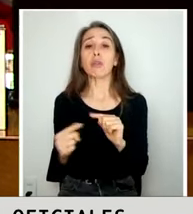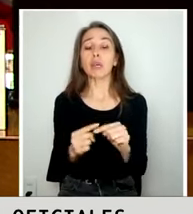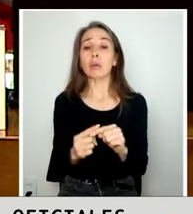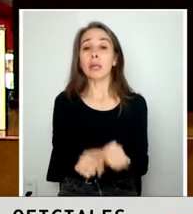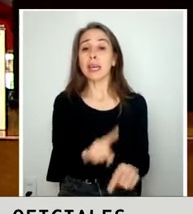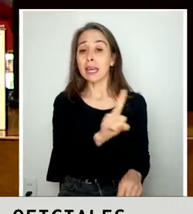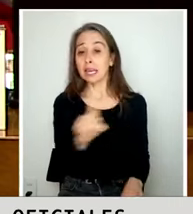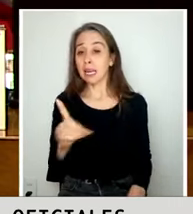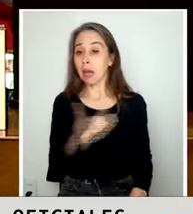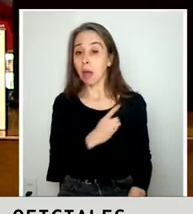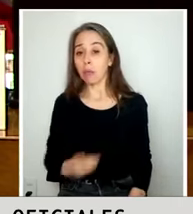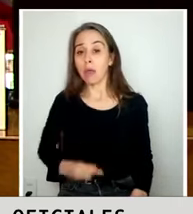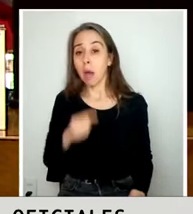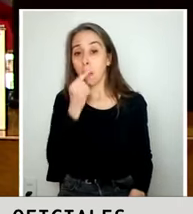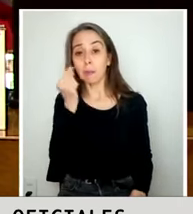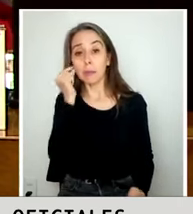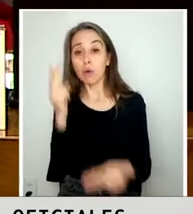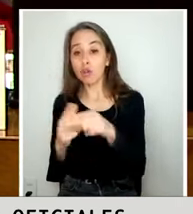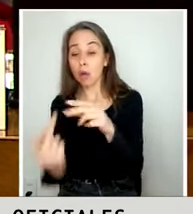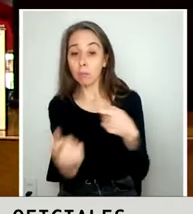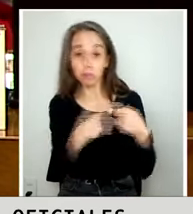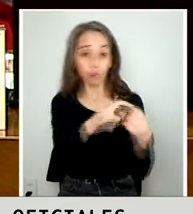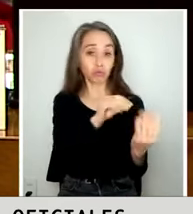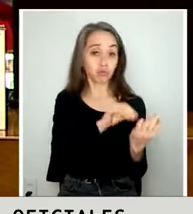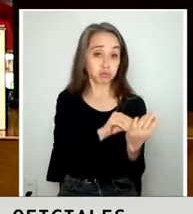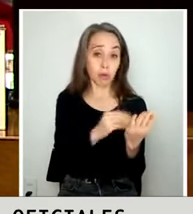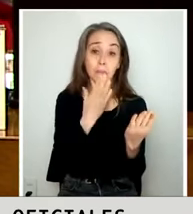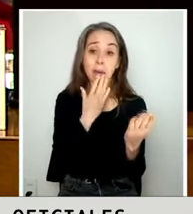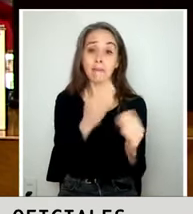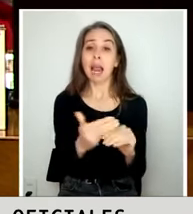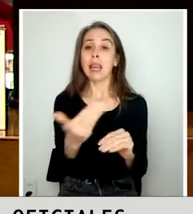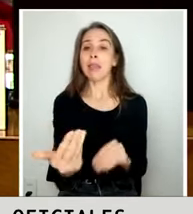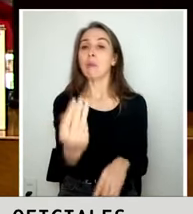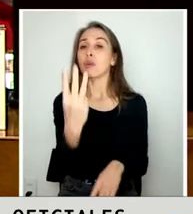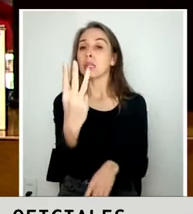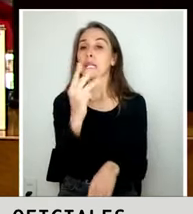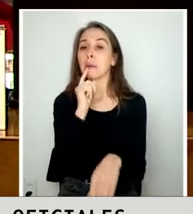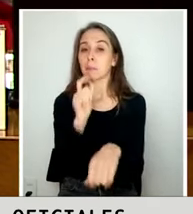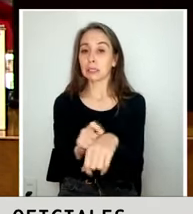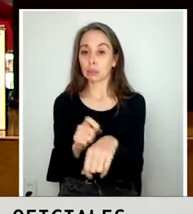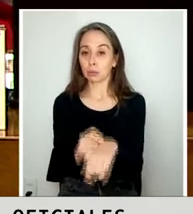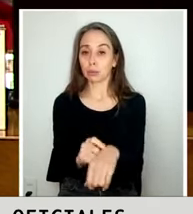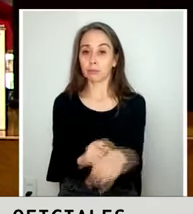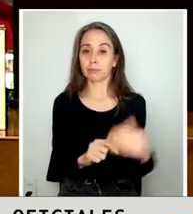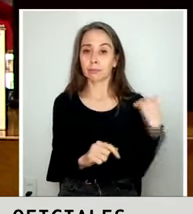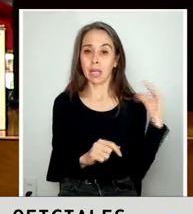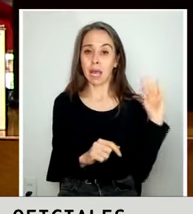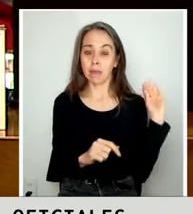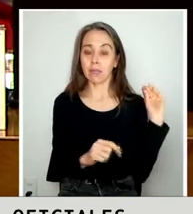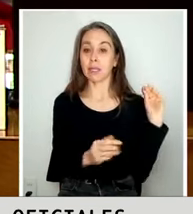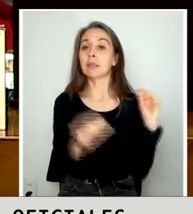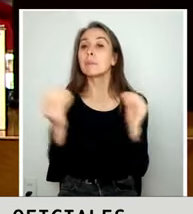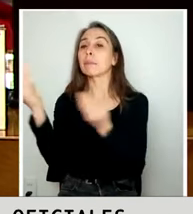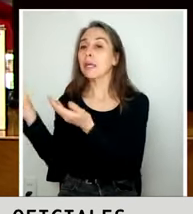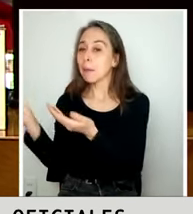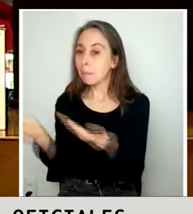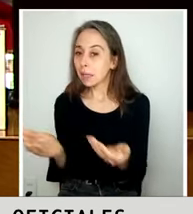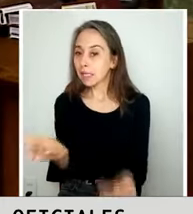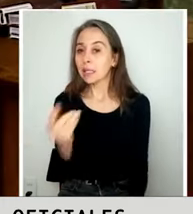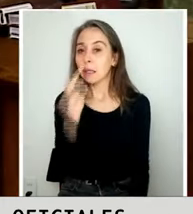diputada y diputado que se inscriba para hacer uso de la palabra le damos la bienvenida al ministro Pizarro